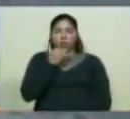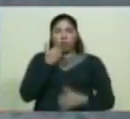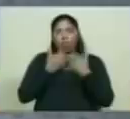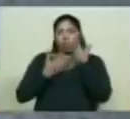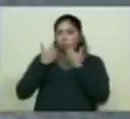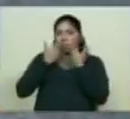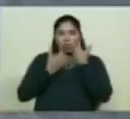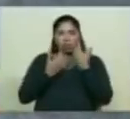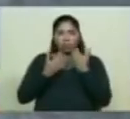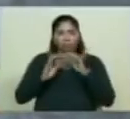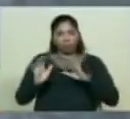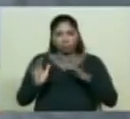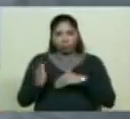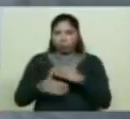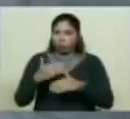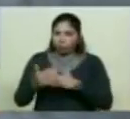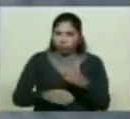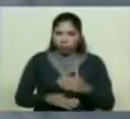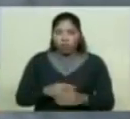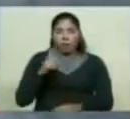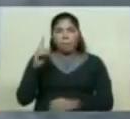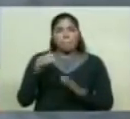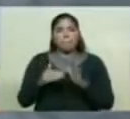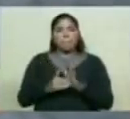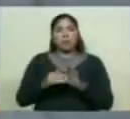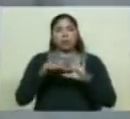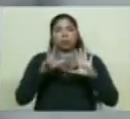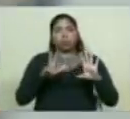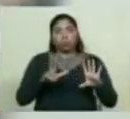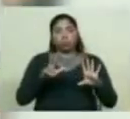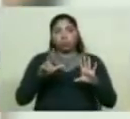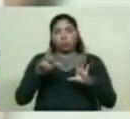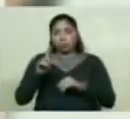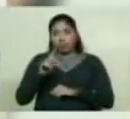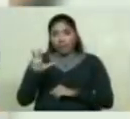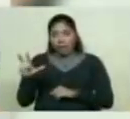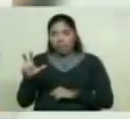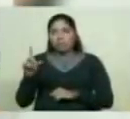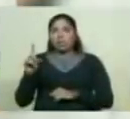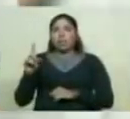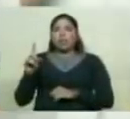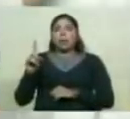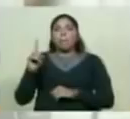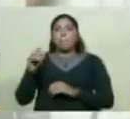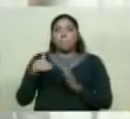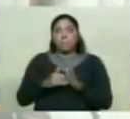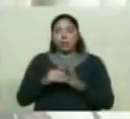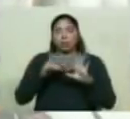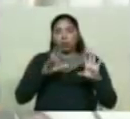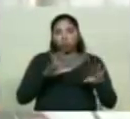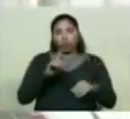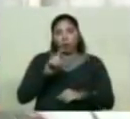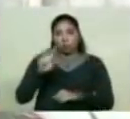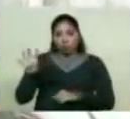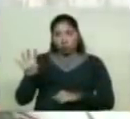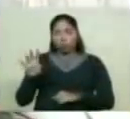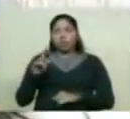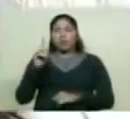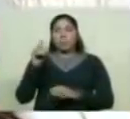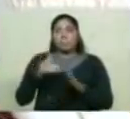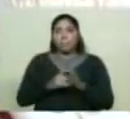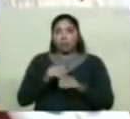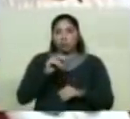1813 de 1814 de 1815 sin pueblo no hay revolución sin pueblo